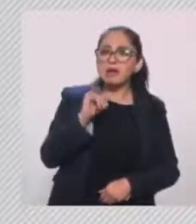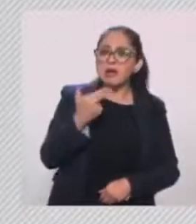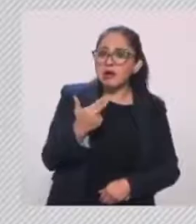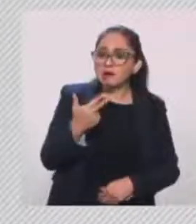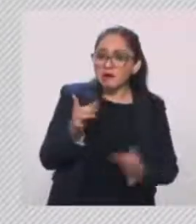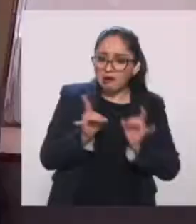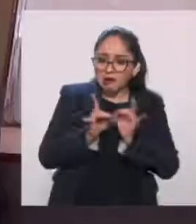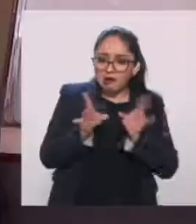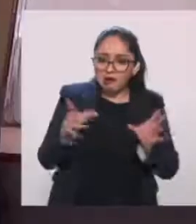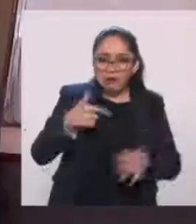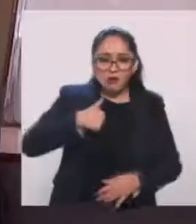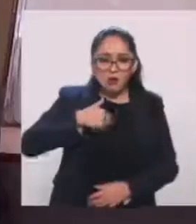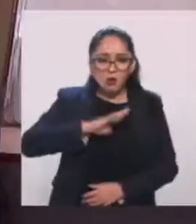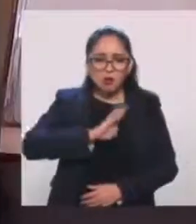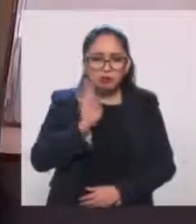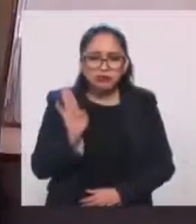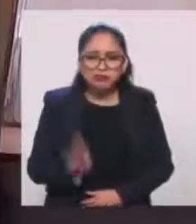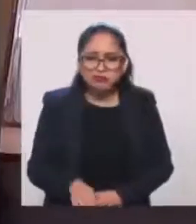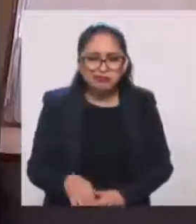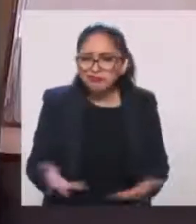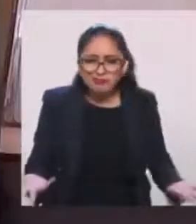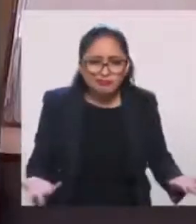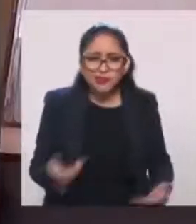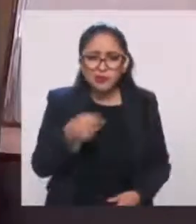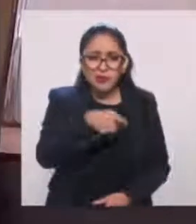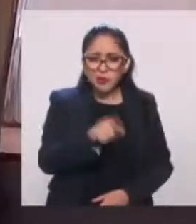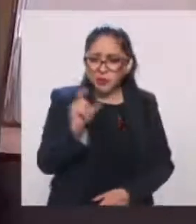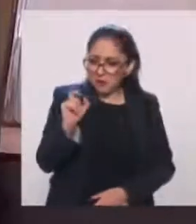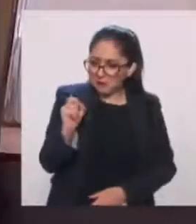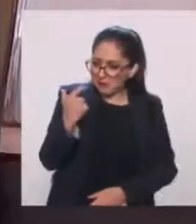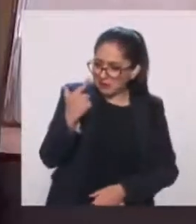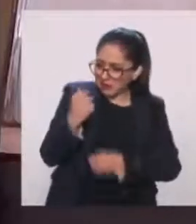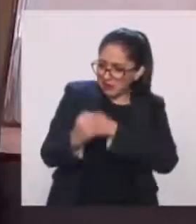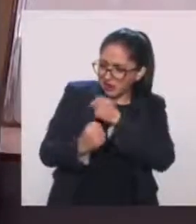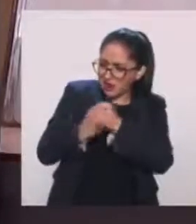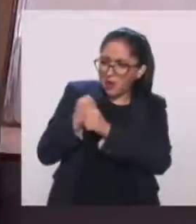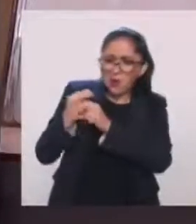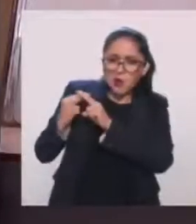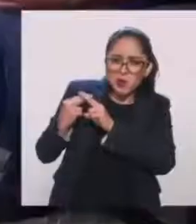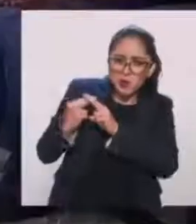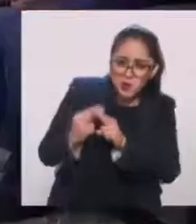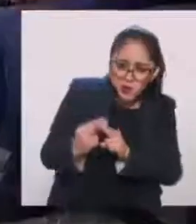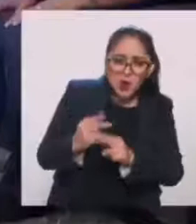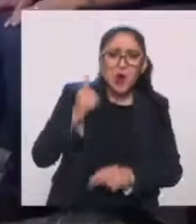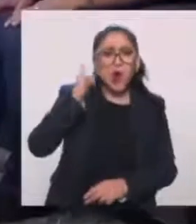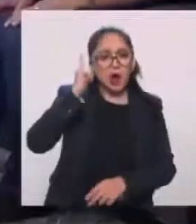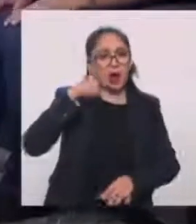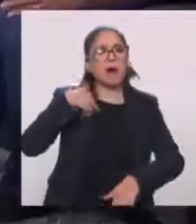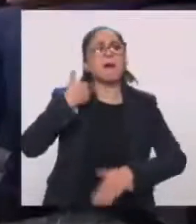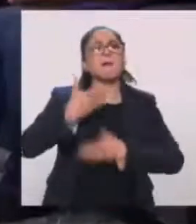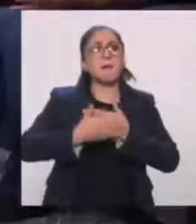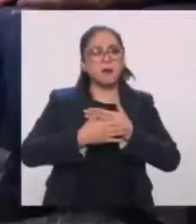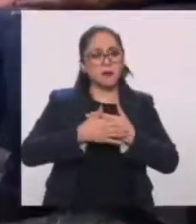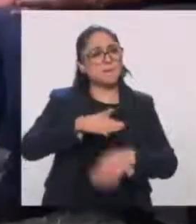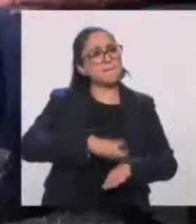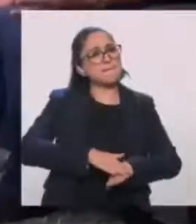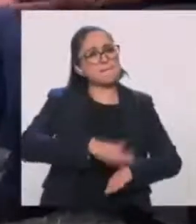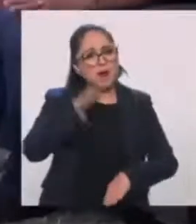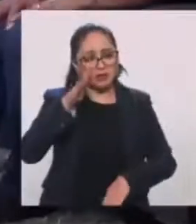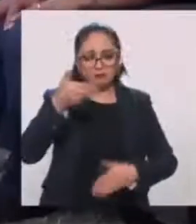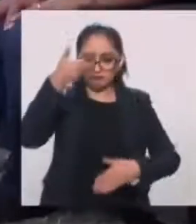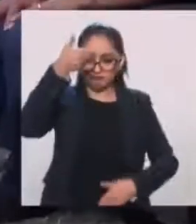digo, ni te vas a morir, si ya viví 27 años, le pido a Dios otros 20. No, bueno, pero por supuesto. Entonces, que además aquí